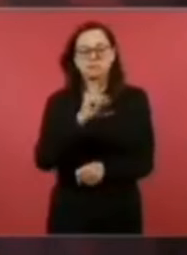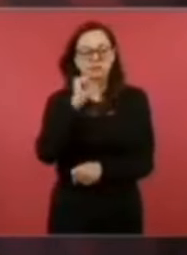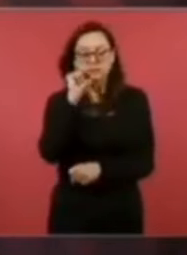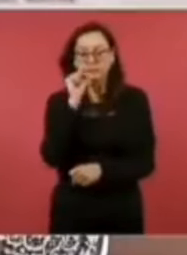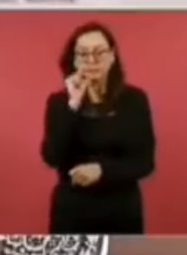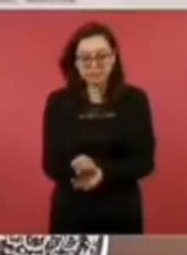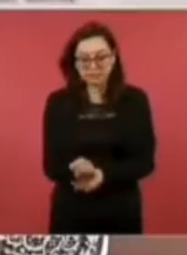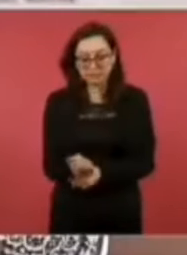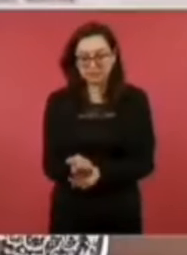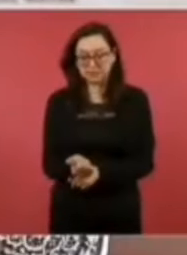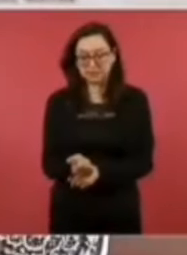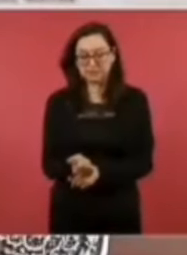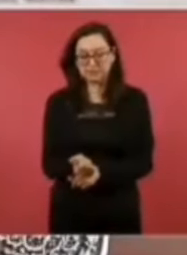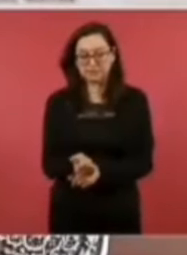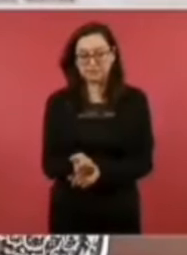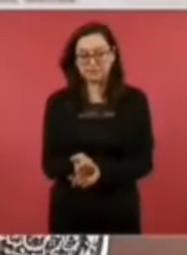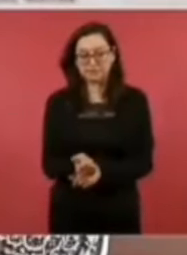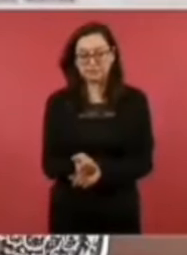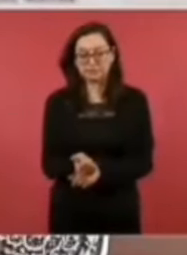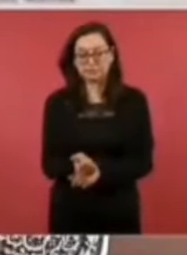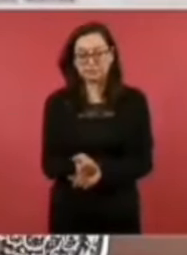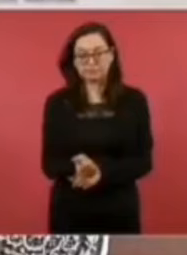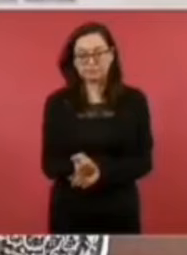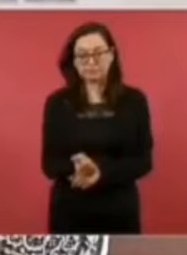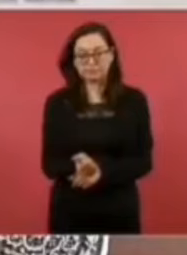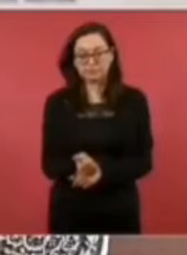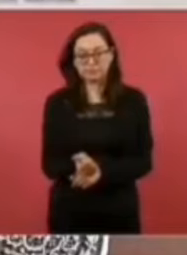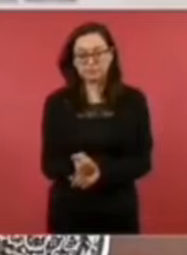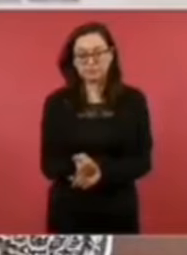en cuanto a